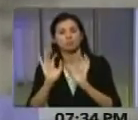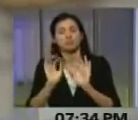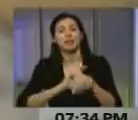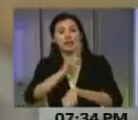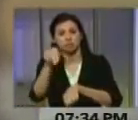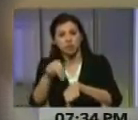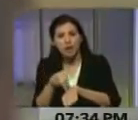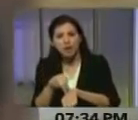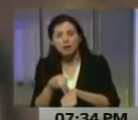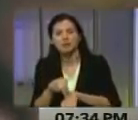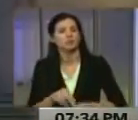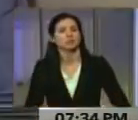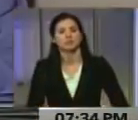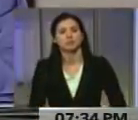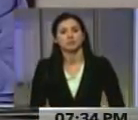nacional,